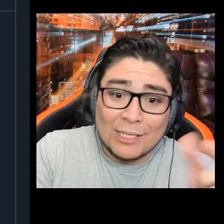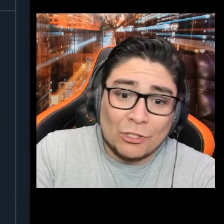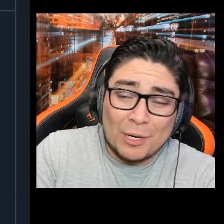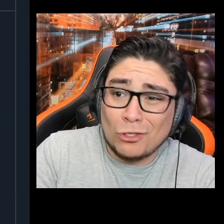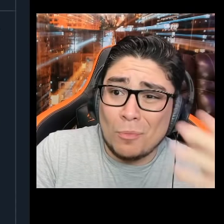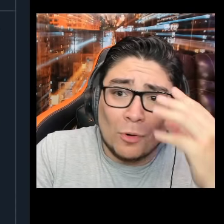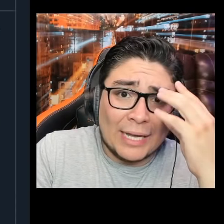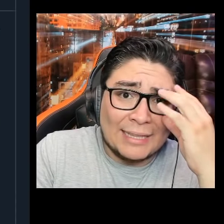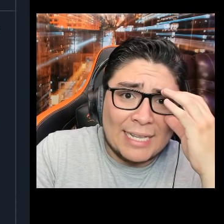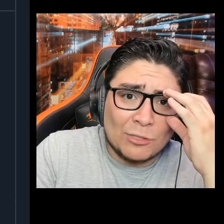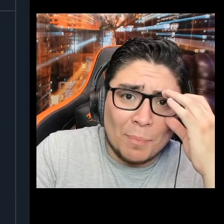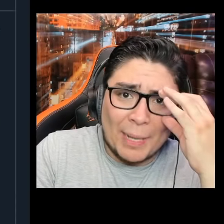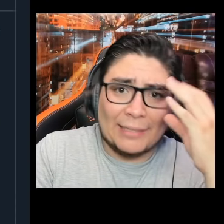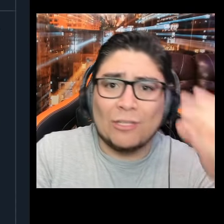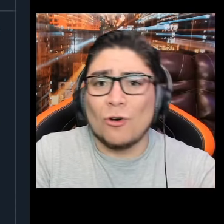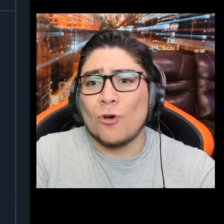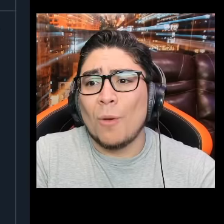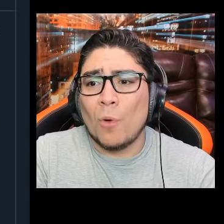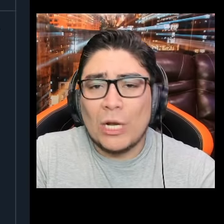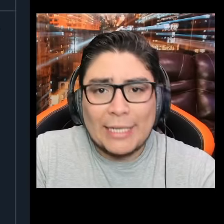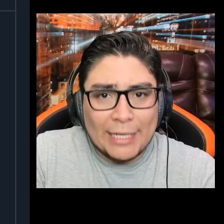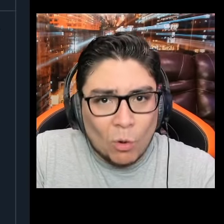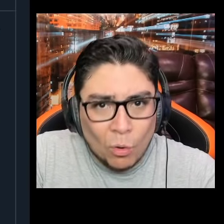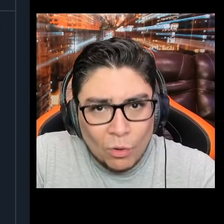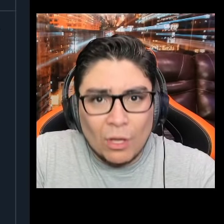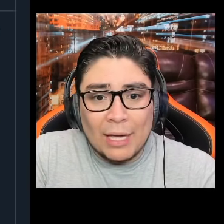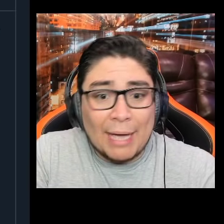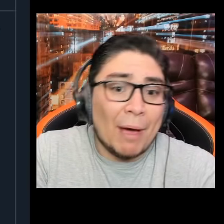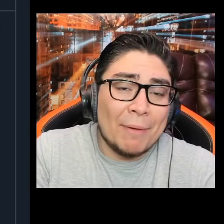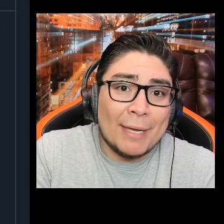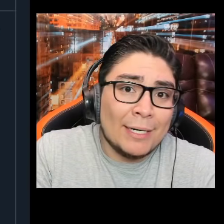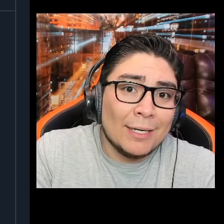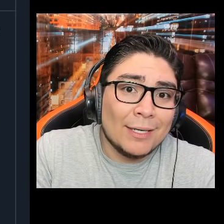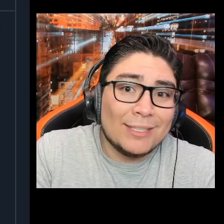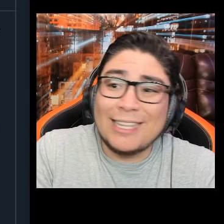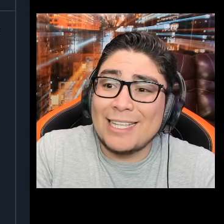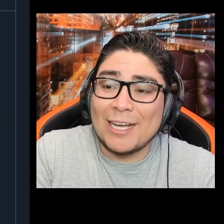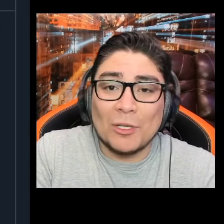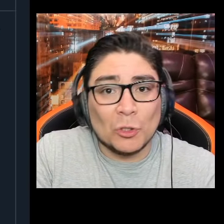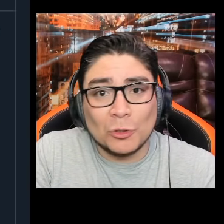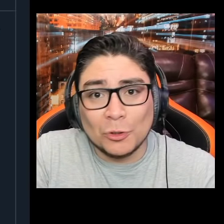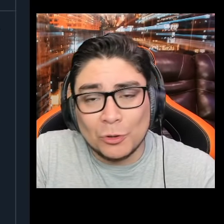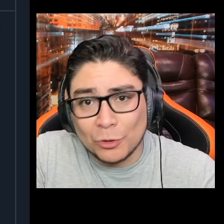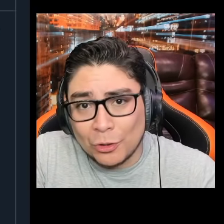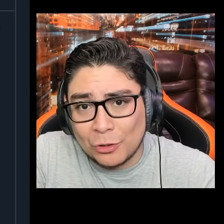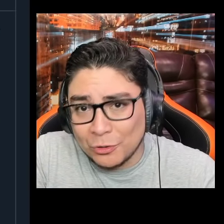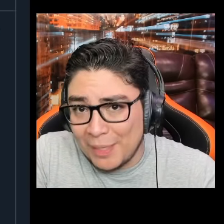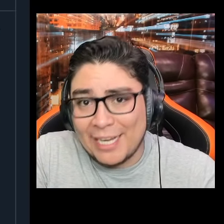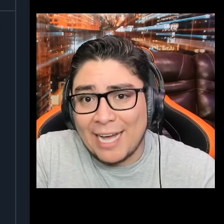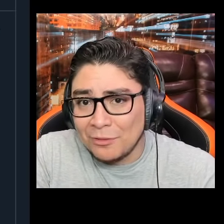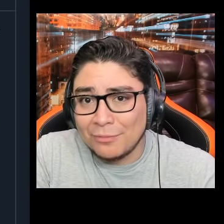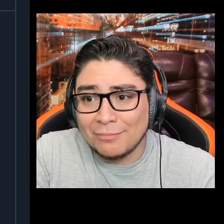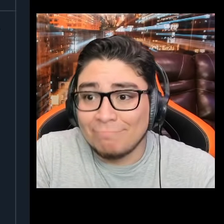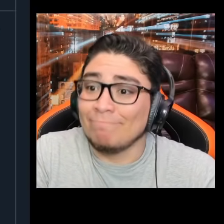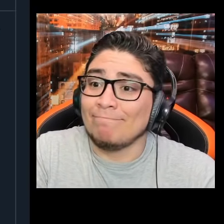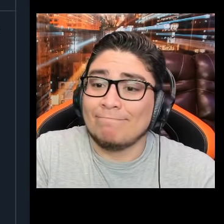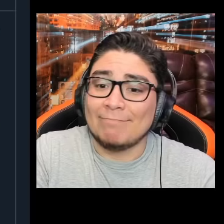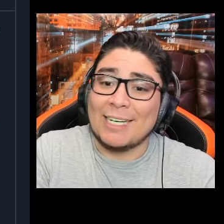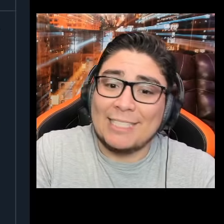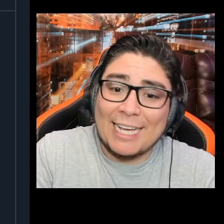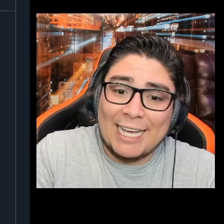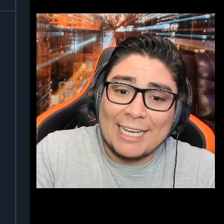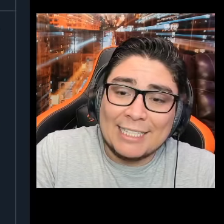tú haces sobre todo porque tienes un partido político que va a vivir el dinero de todos nosotros los mexicanos